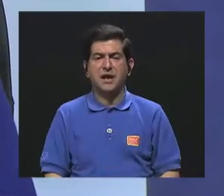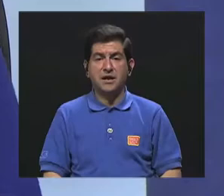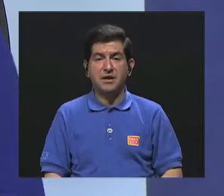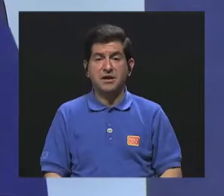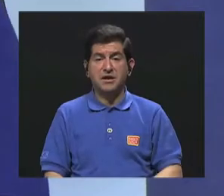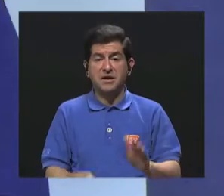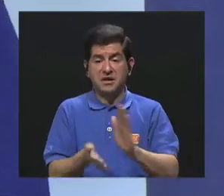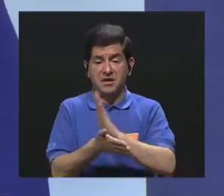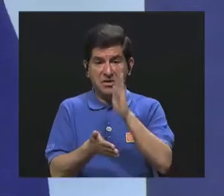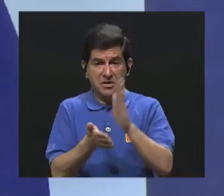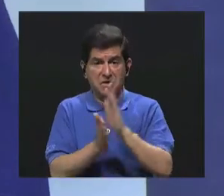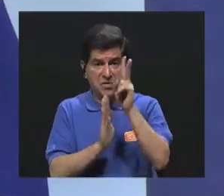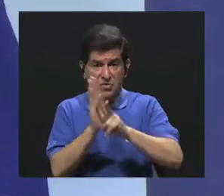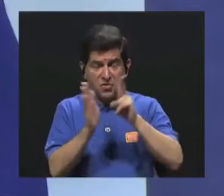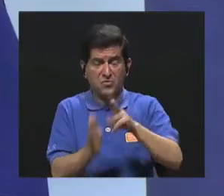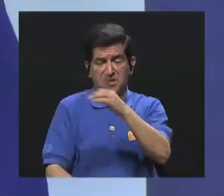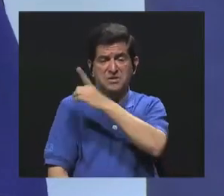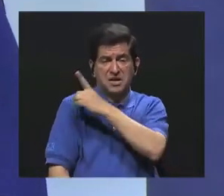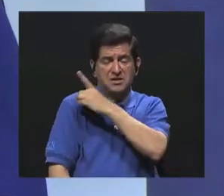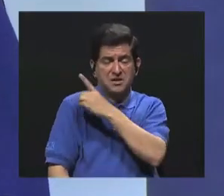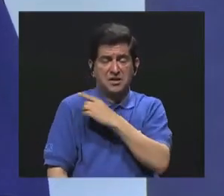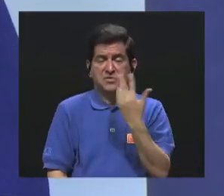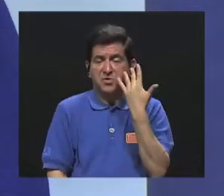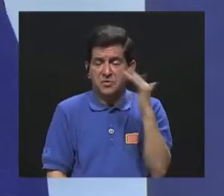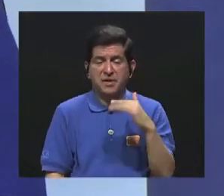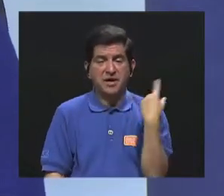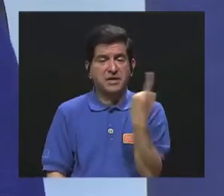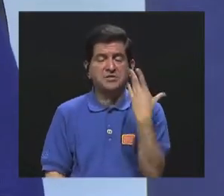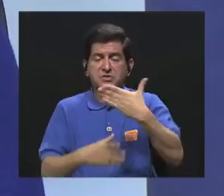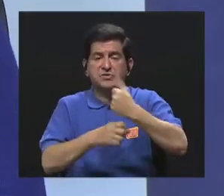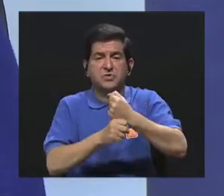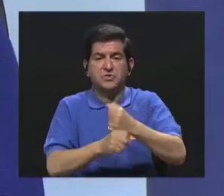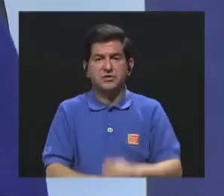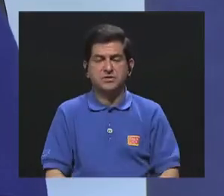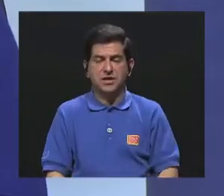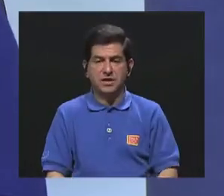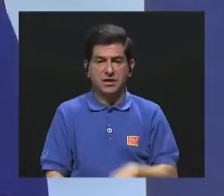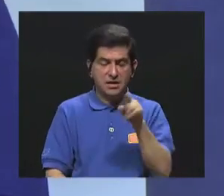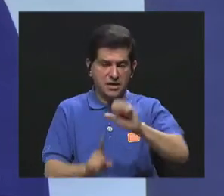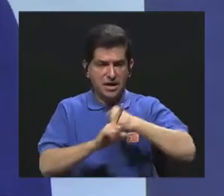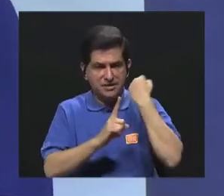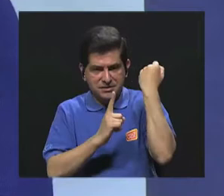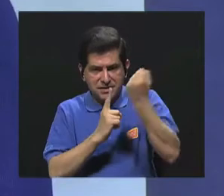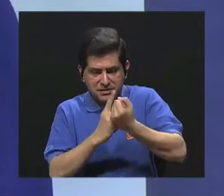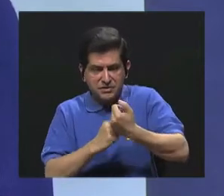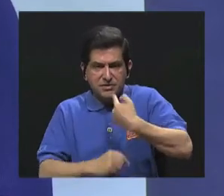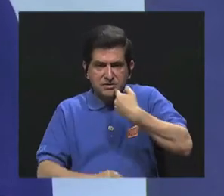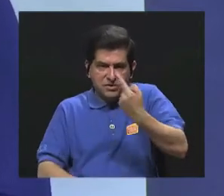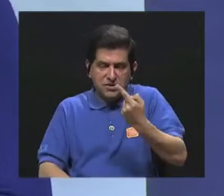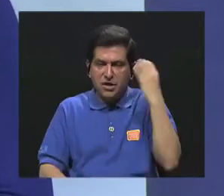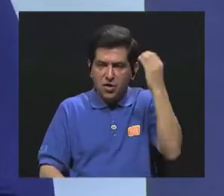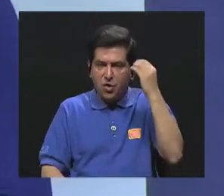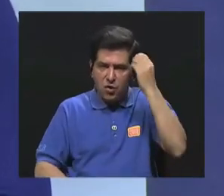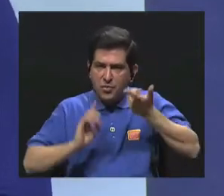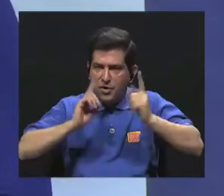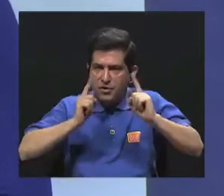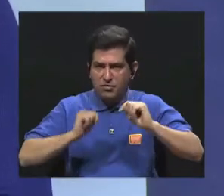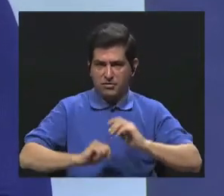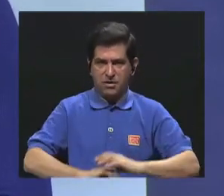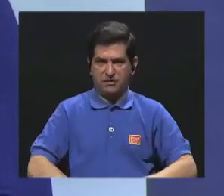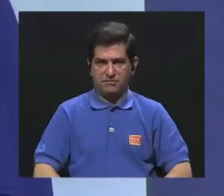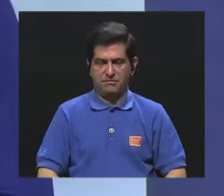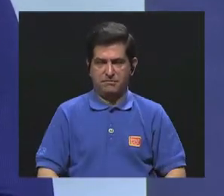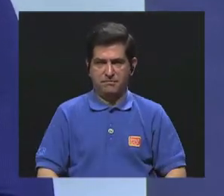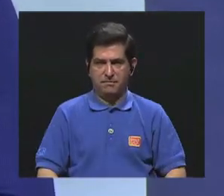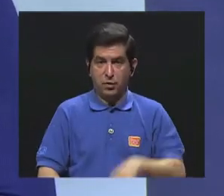solo. Digamos, así, ese ha sido un reclamo que he escuchado mucho en el sector, que además suscribo completamente. O sea, digo, ¿qué opinan ustedes del hecho de